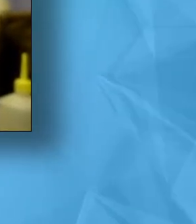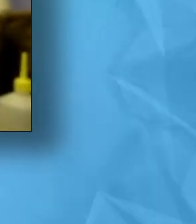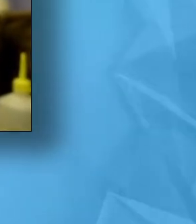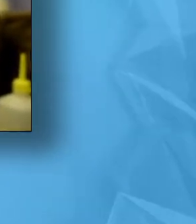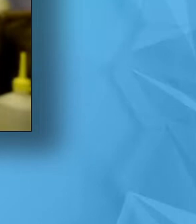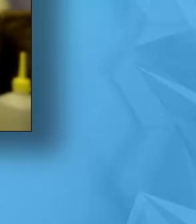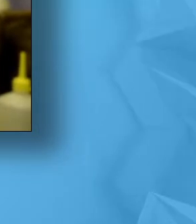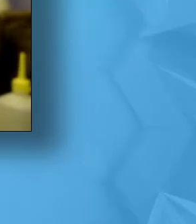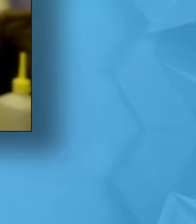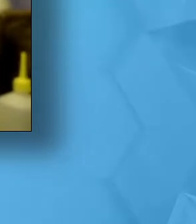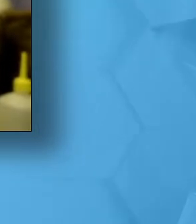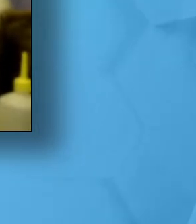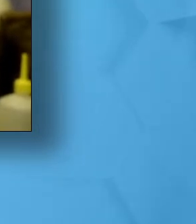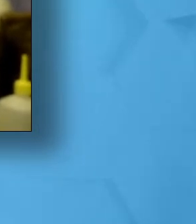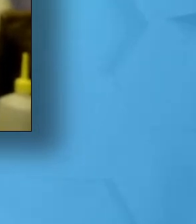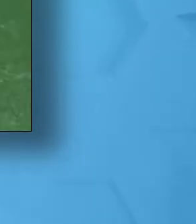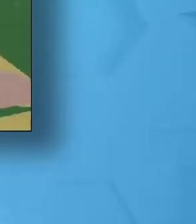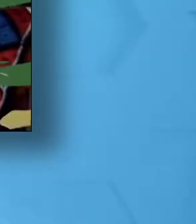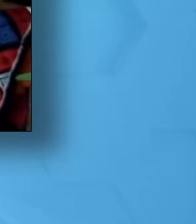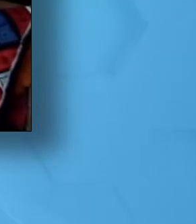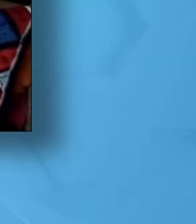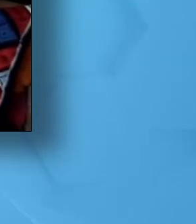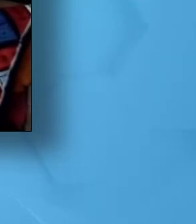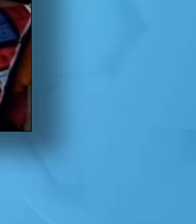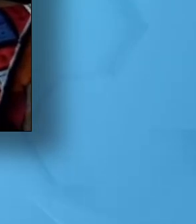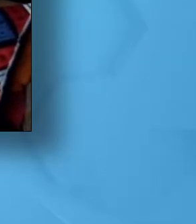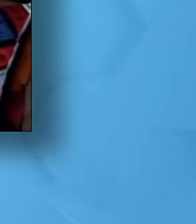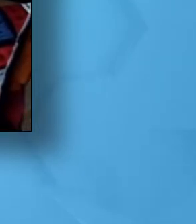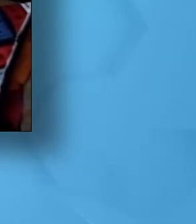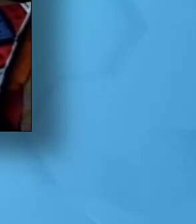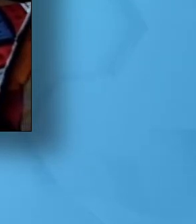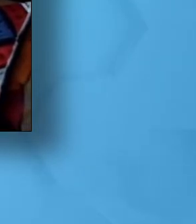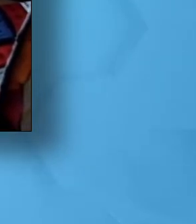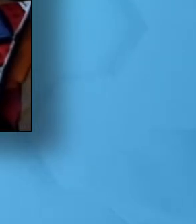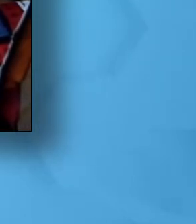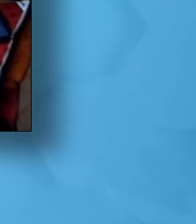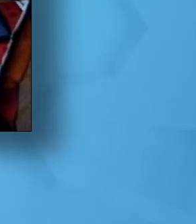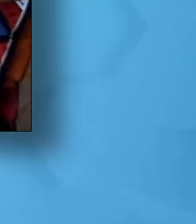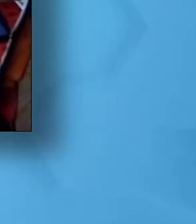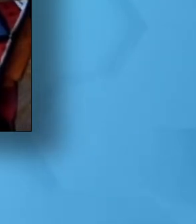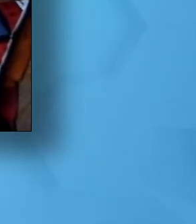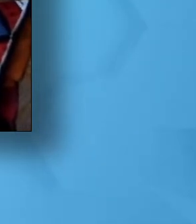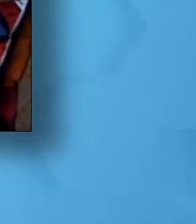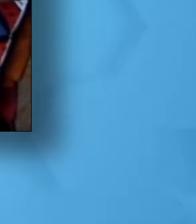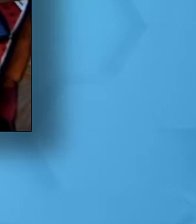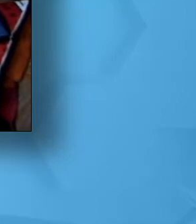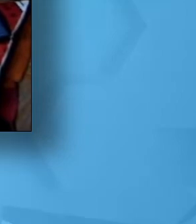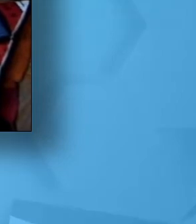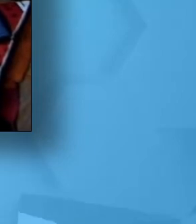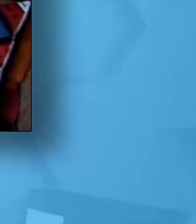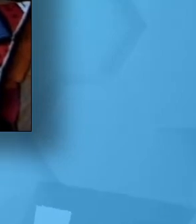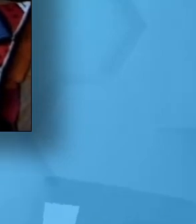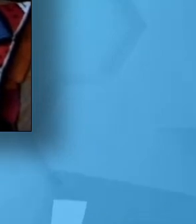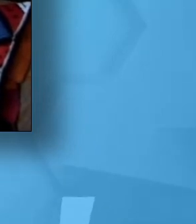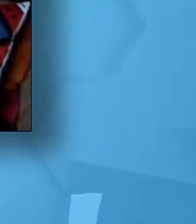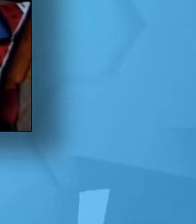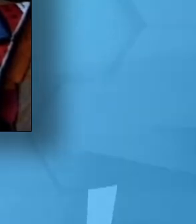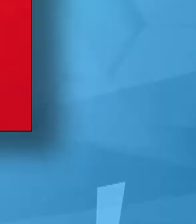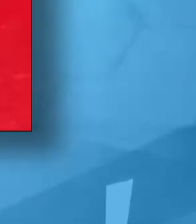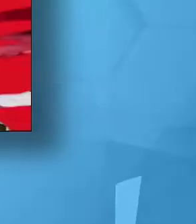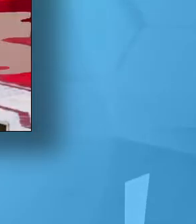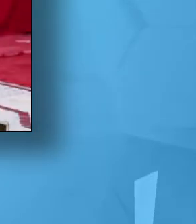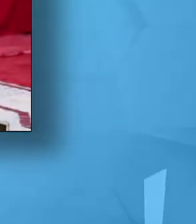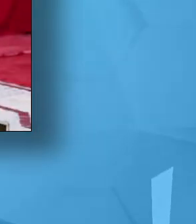hoş geldiniz. Portekiz mutfak işleri. Me aapko dalon ke bainul aqwami saal me khush aamdeed karti